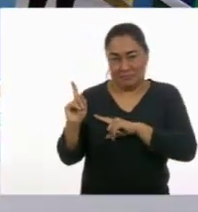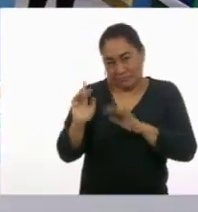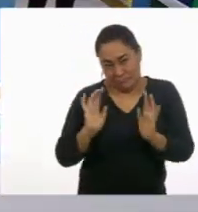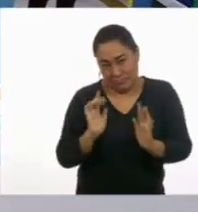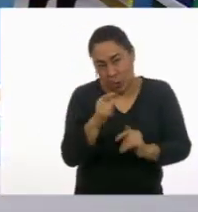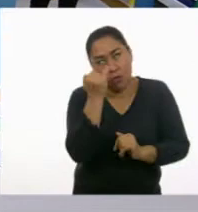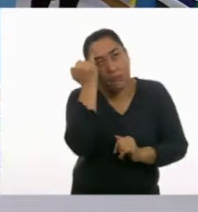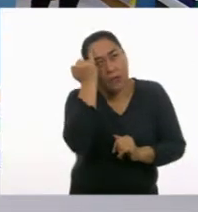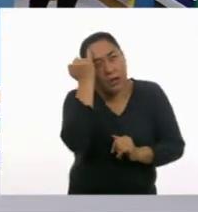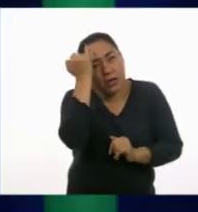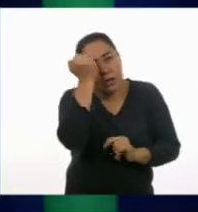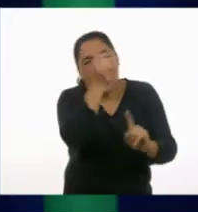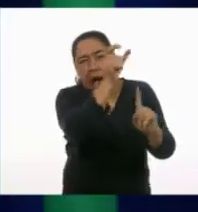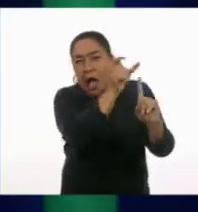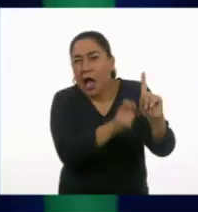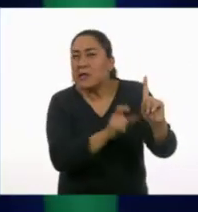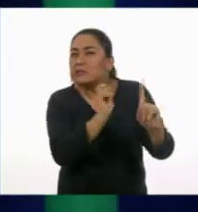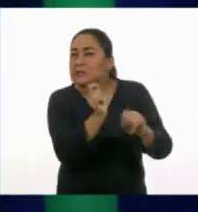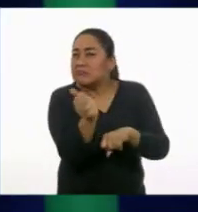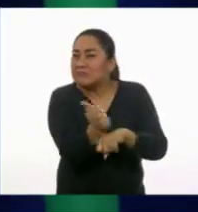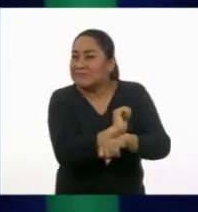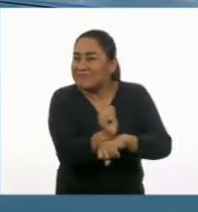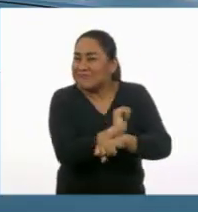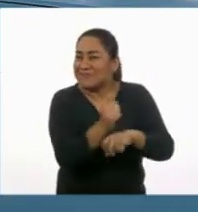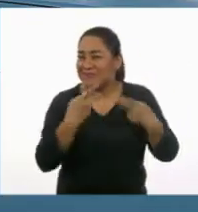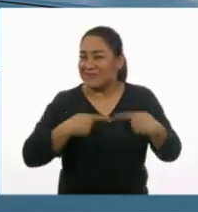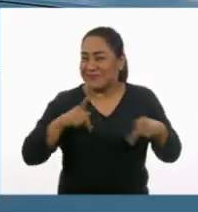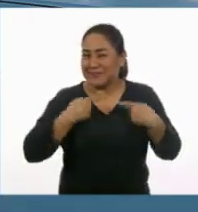luego... Una faldita. Así. Así.